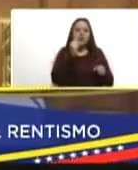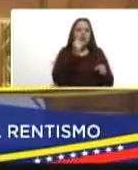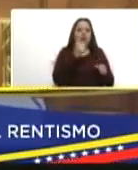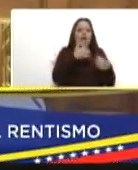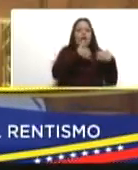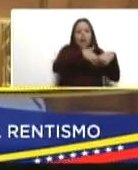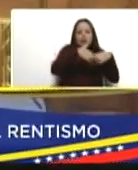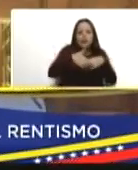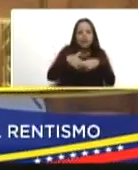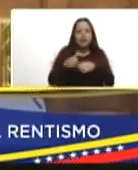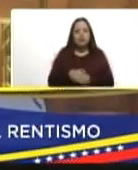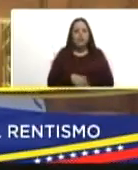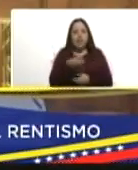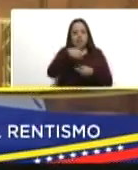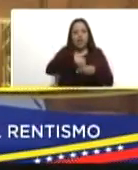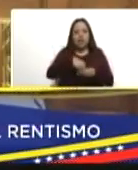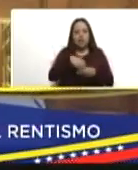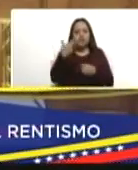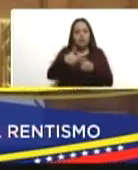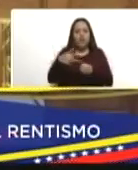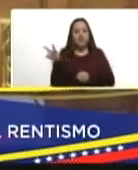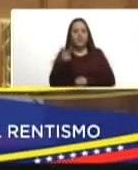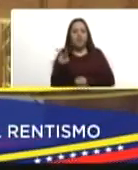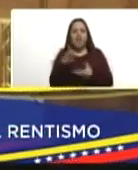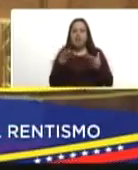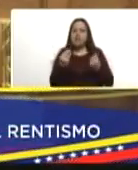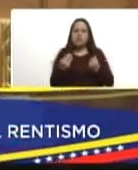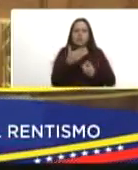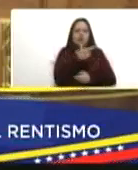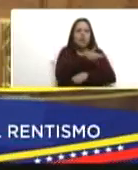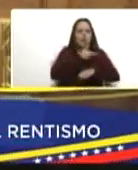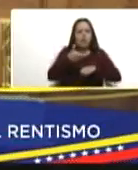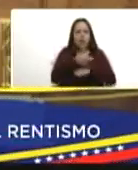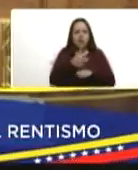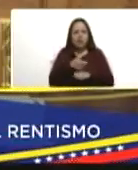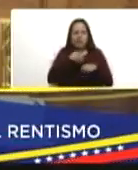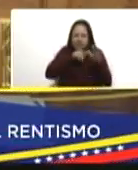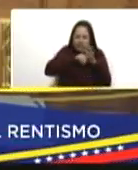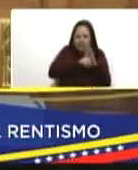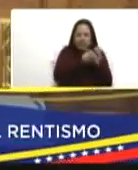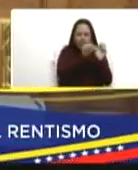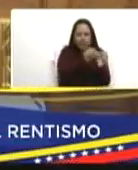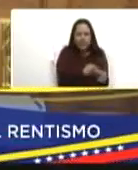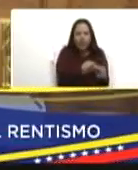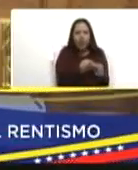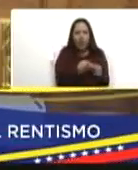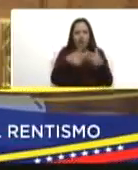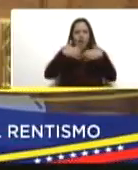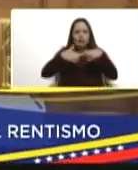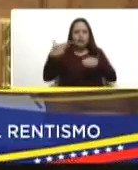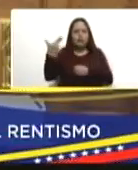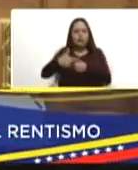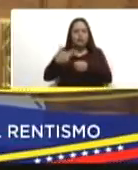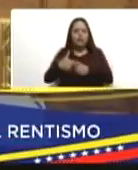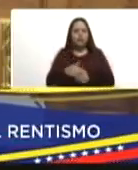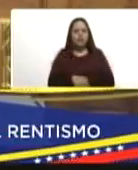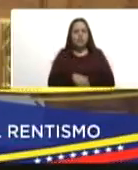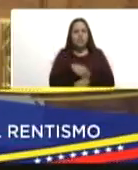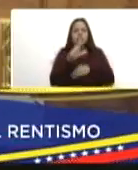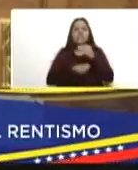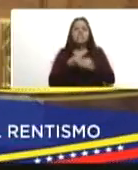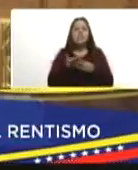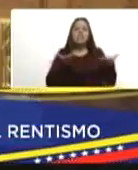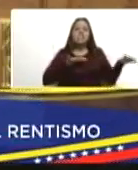pedevesa que se enquistar en la industria y se pusieron al